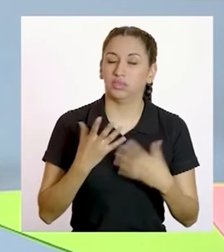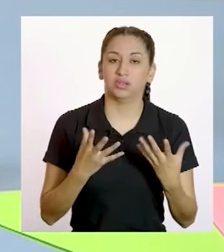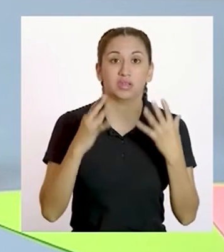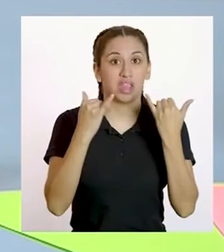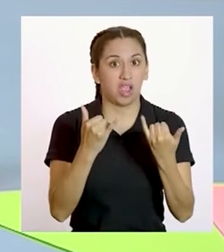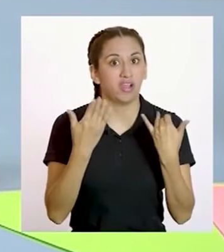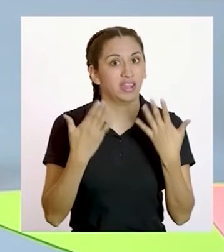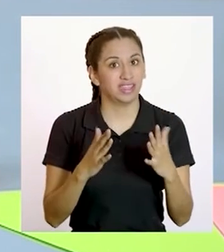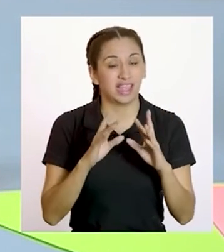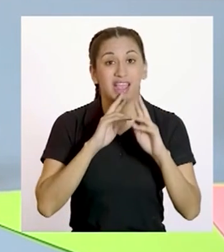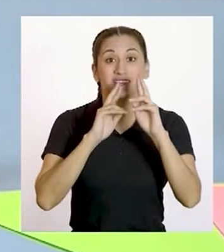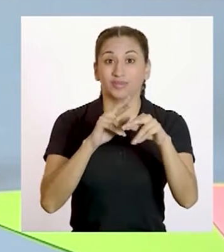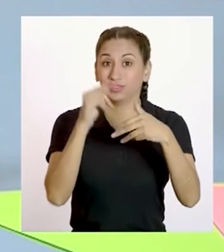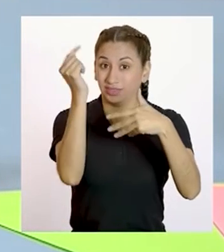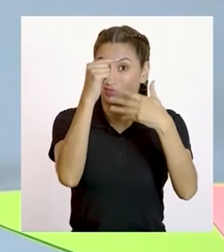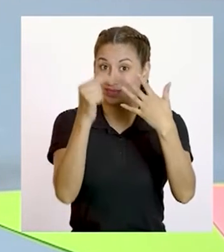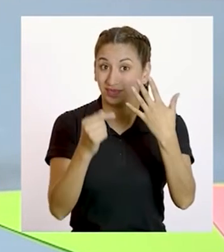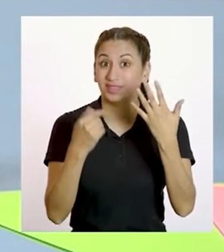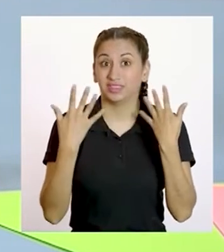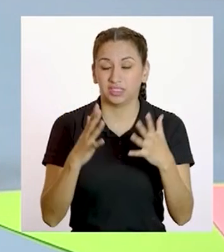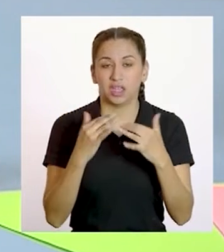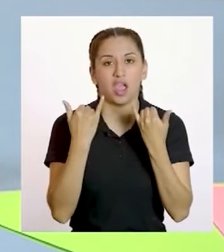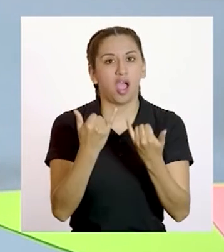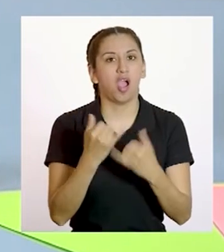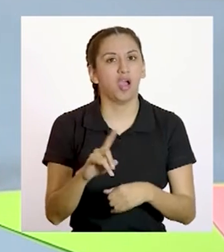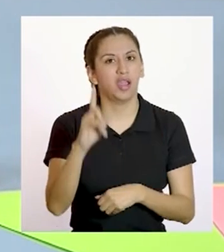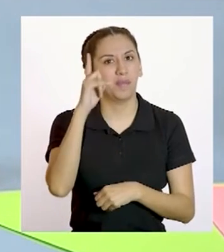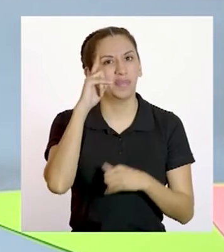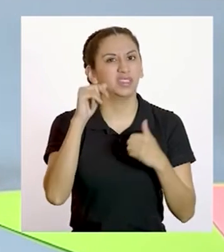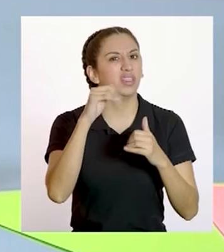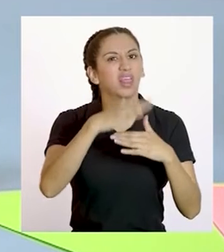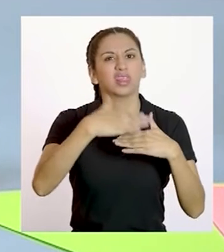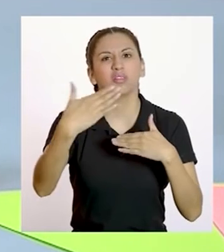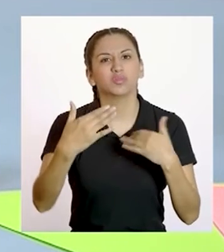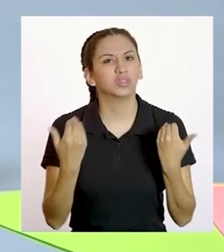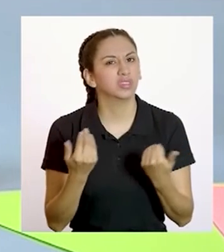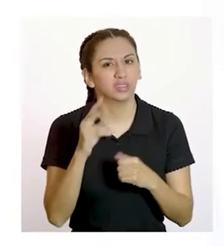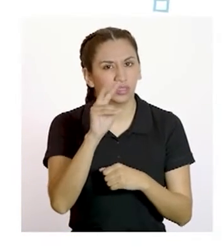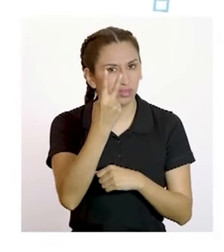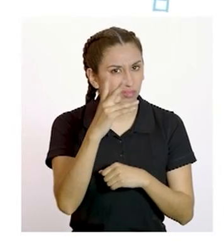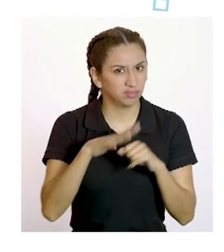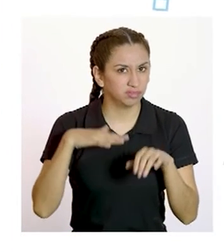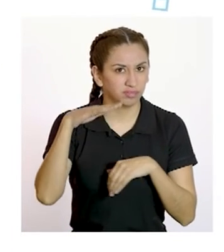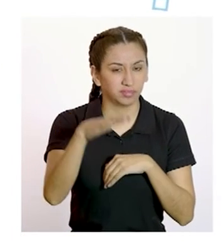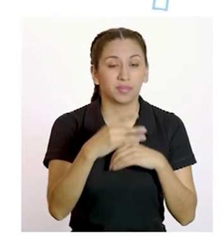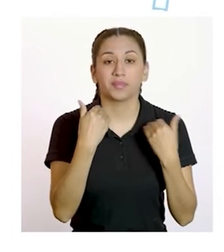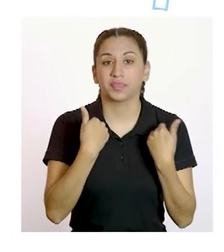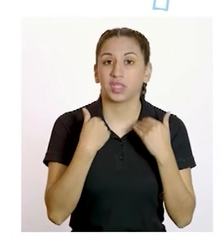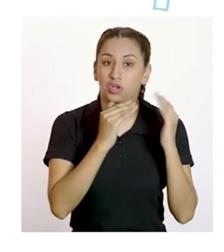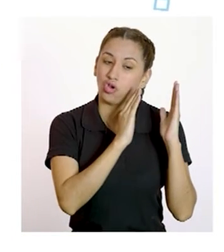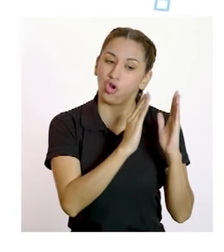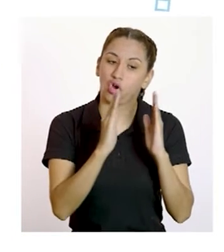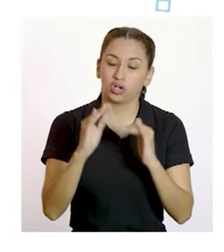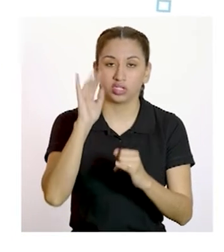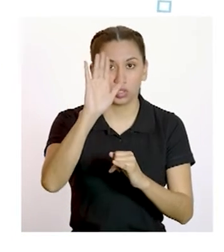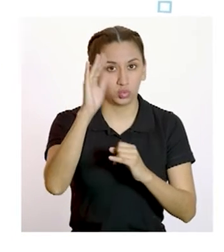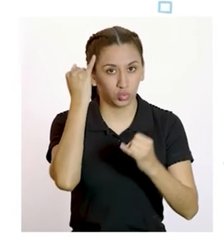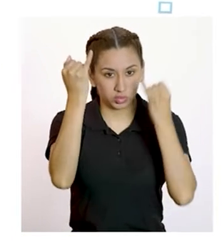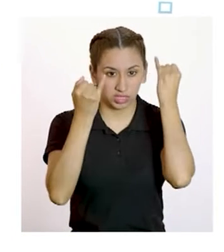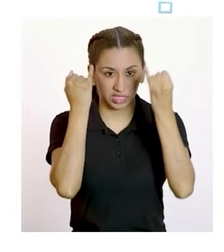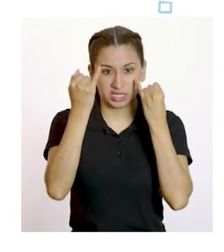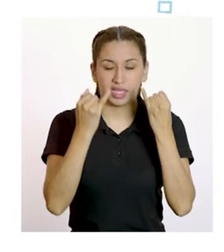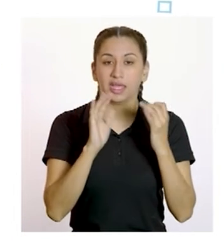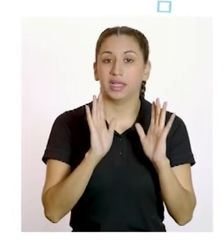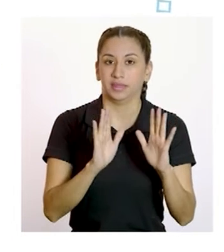formal. Ahora que respondimos estas preguntas, ¿qué es lo que sigue? Lo que sigue es organizar las